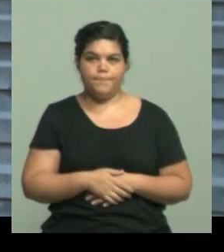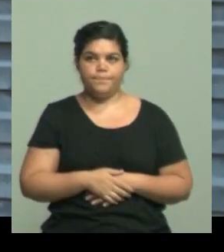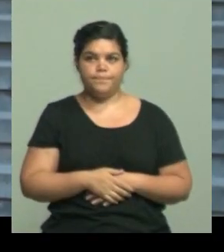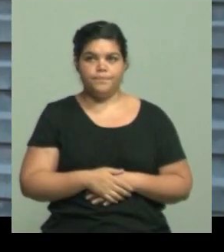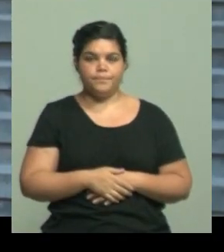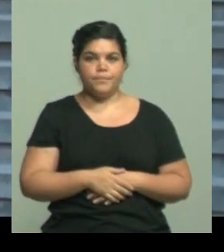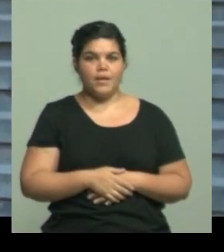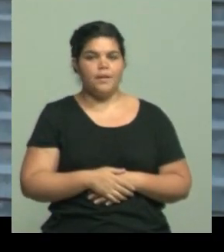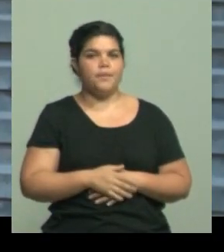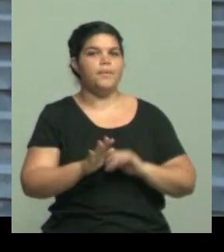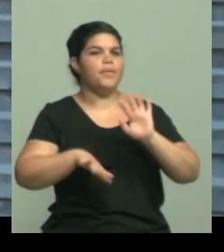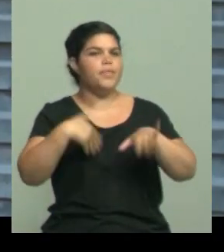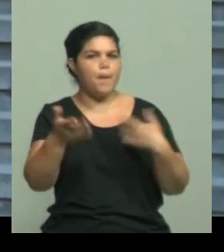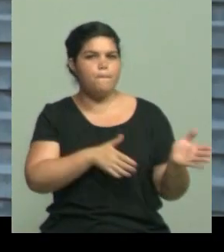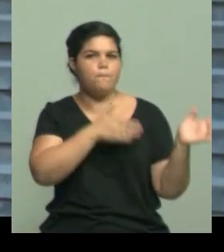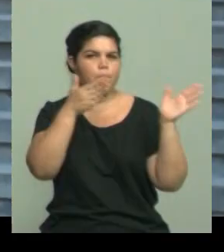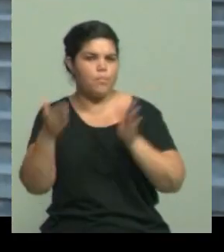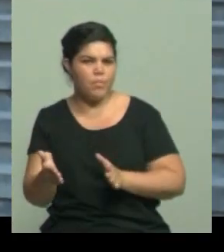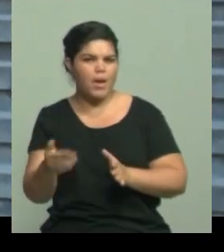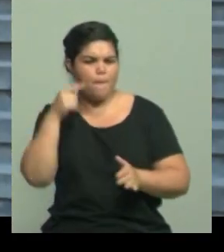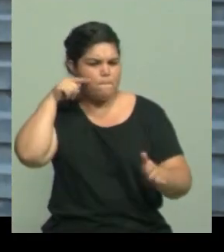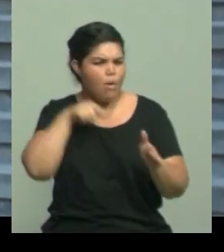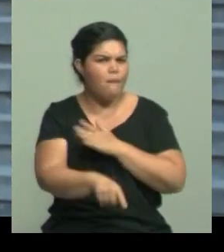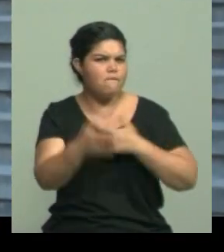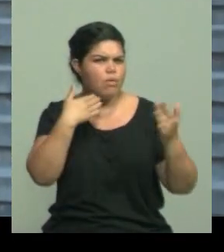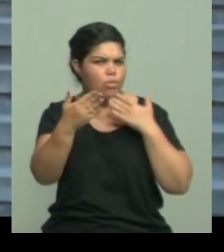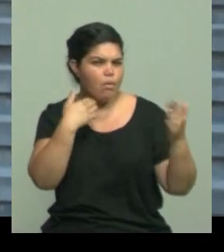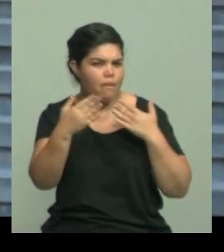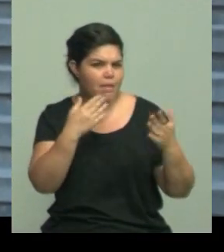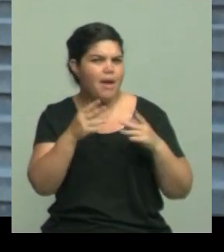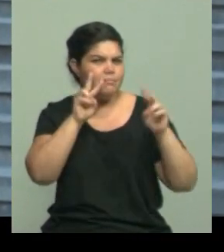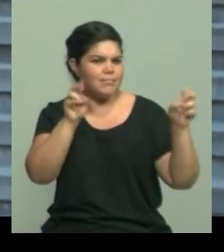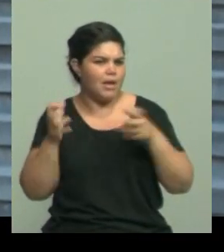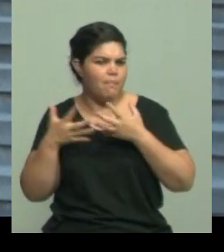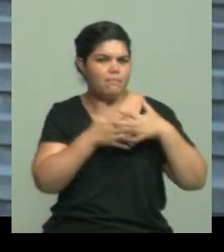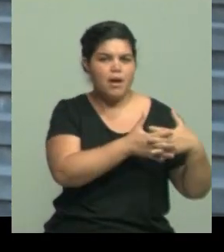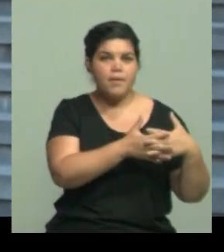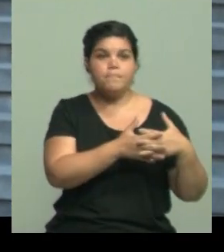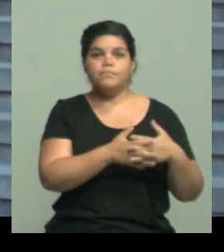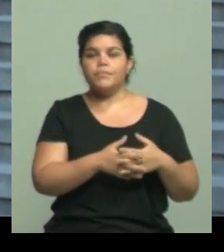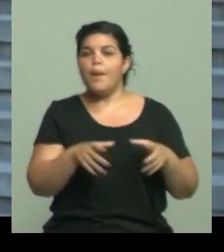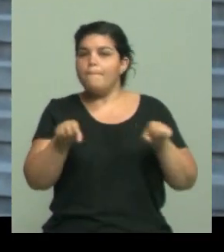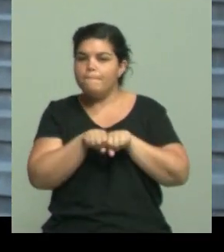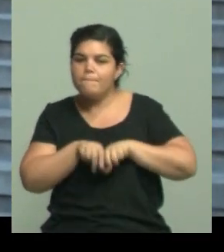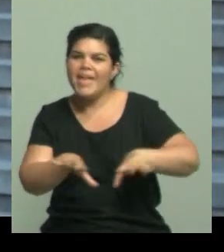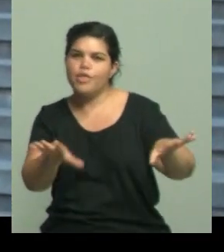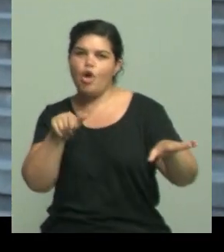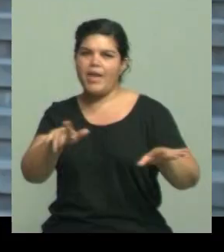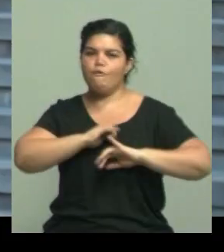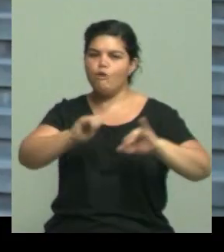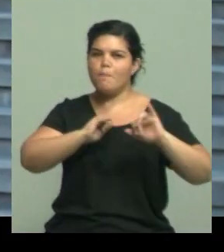Eso lo podemos también profundizar un poco también en el próximo bloque, porque tiene que ver un poco de esto. ¿Los medios perdieron para